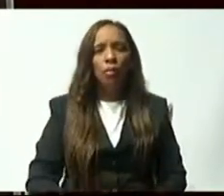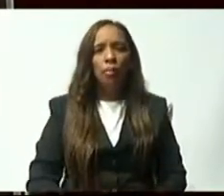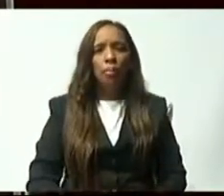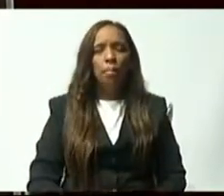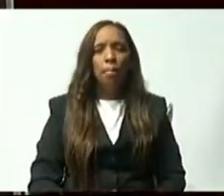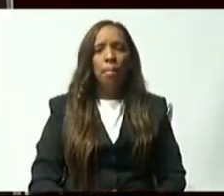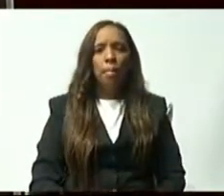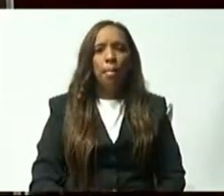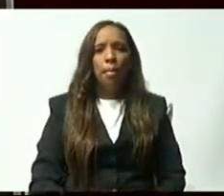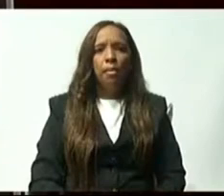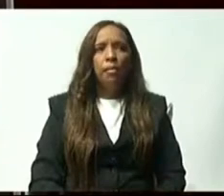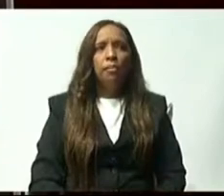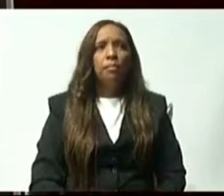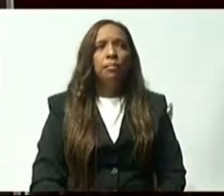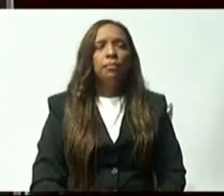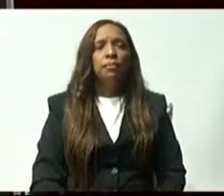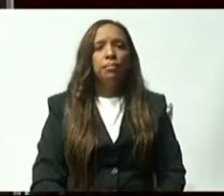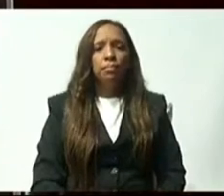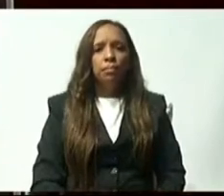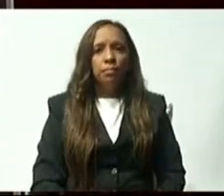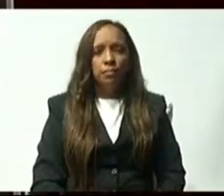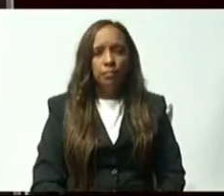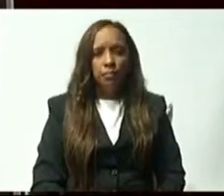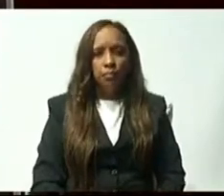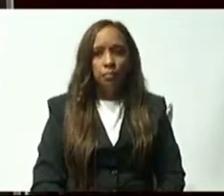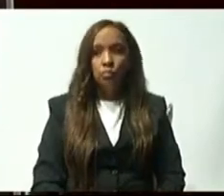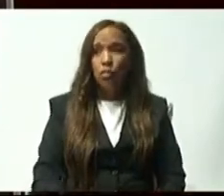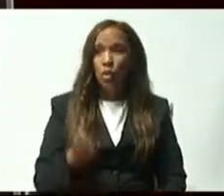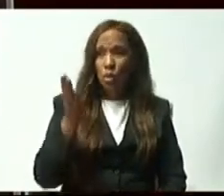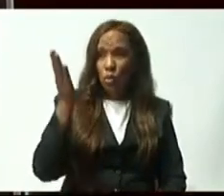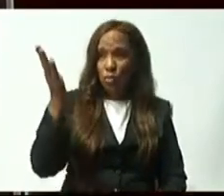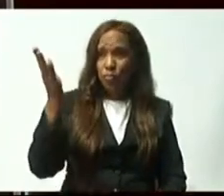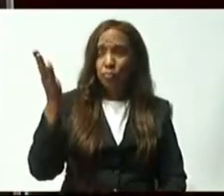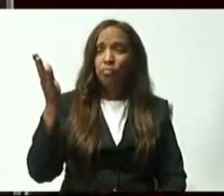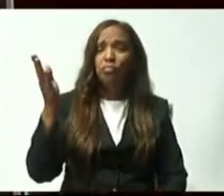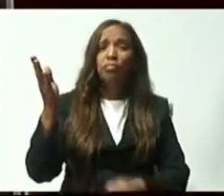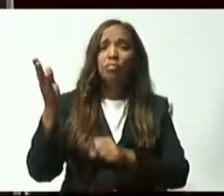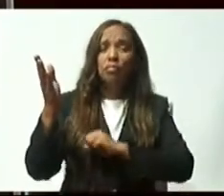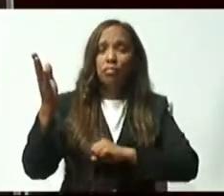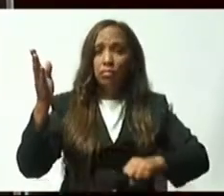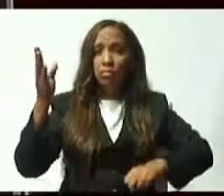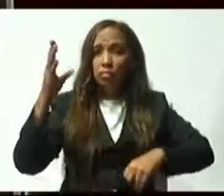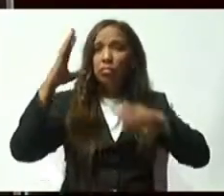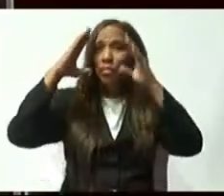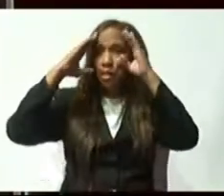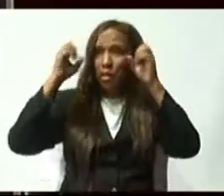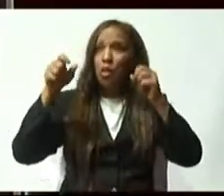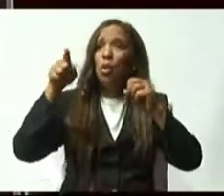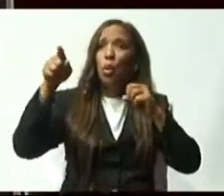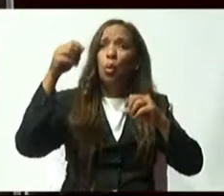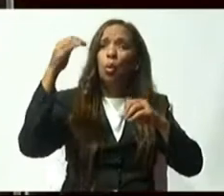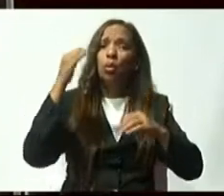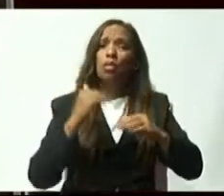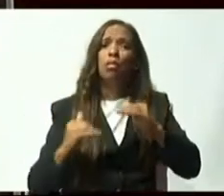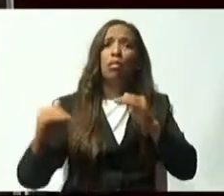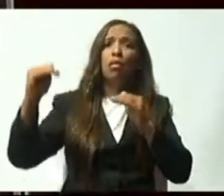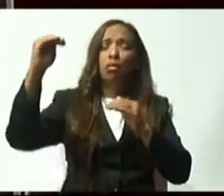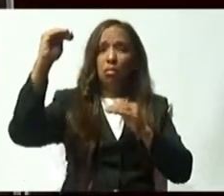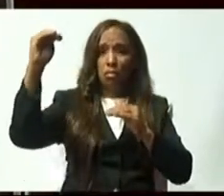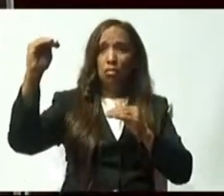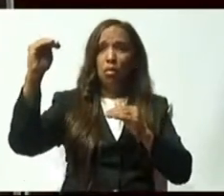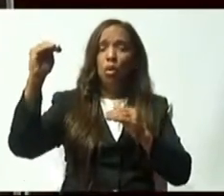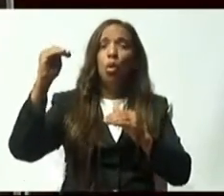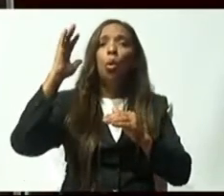como máxima autoridad de todos nosotros, de acuerdo a lo que dice la Constitución y el reglamento,